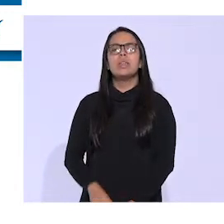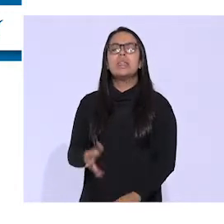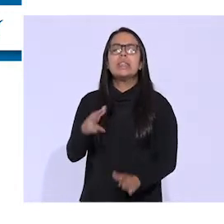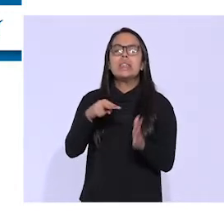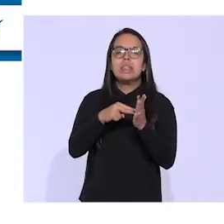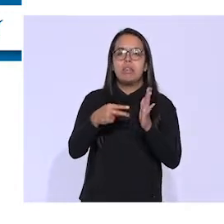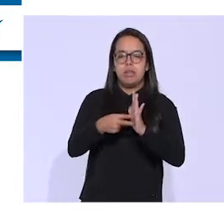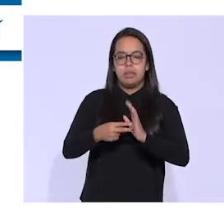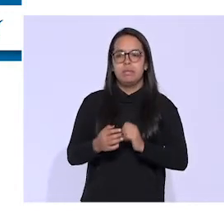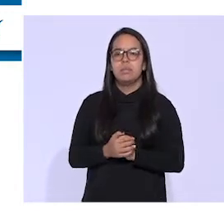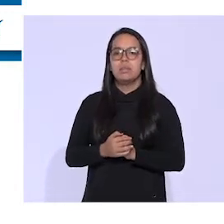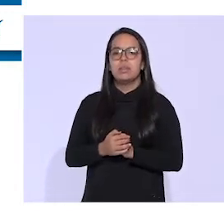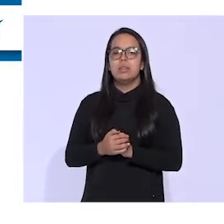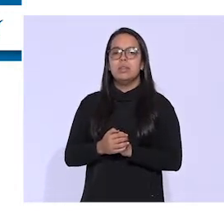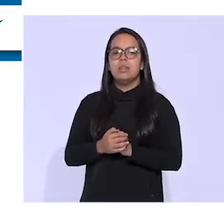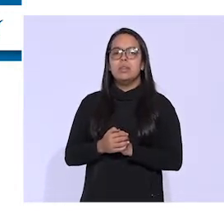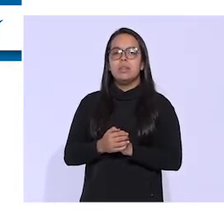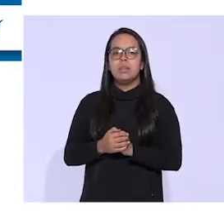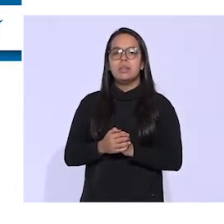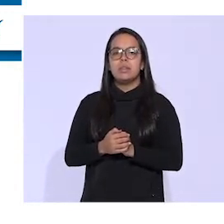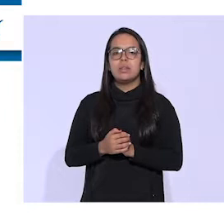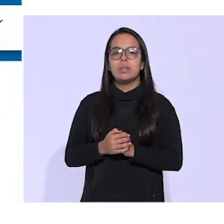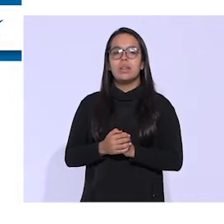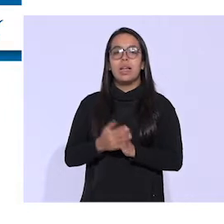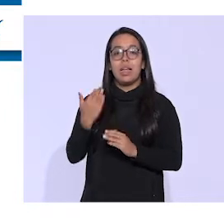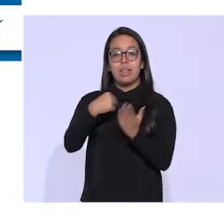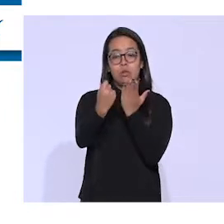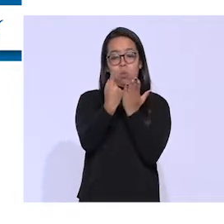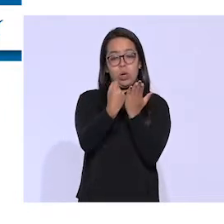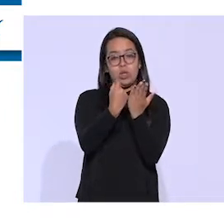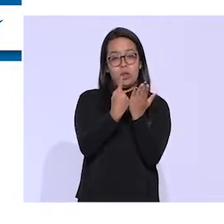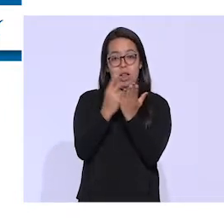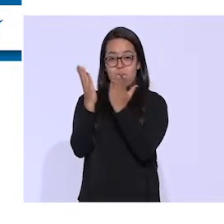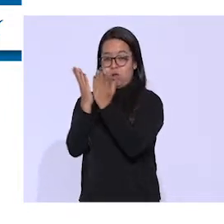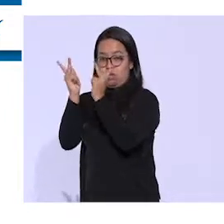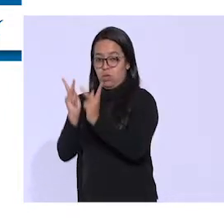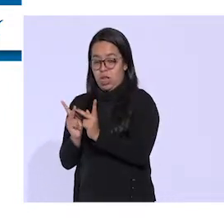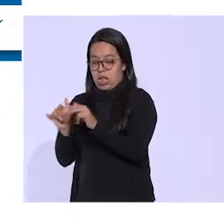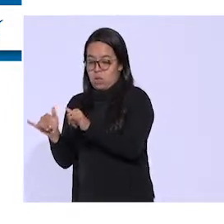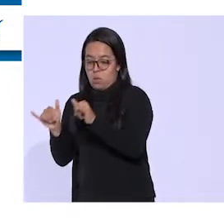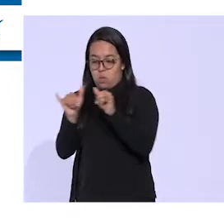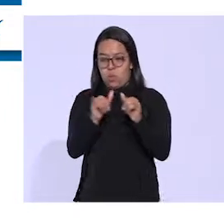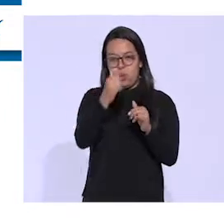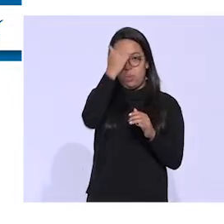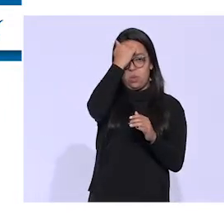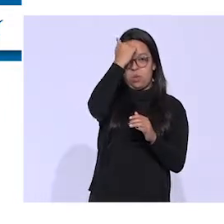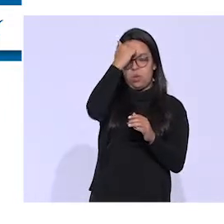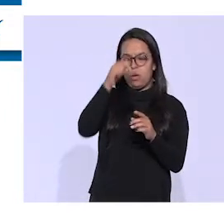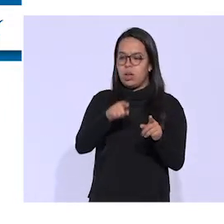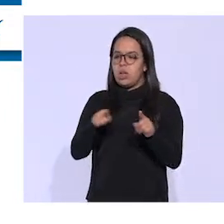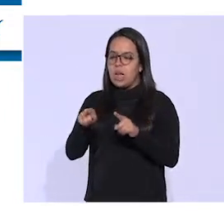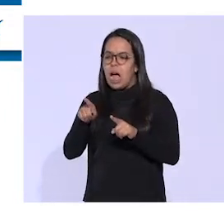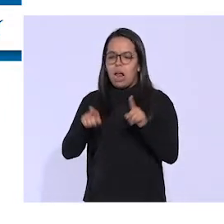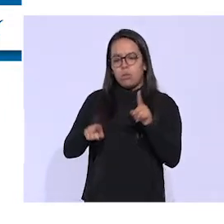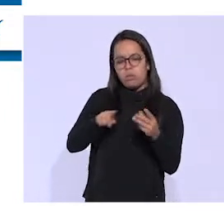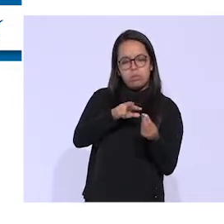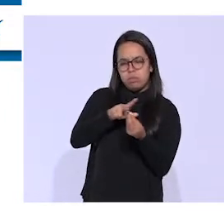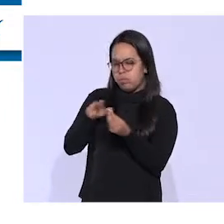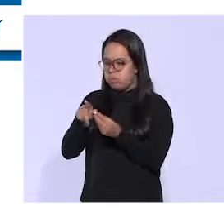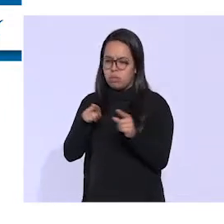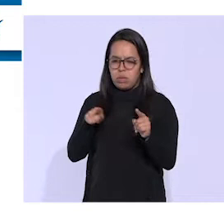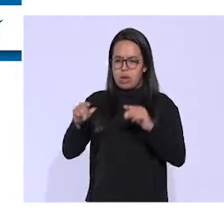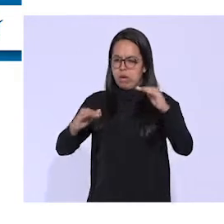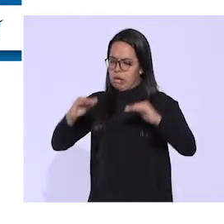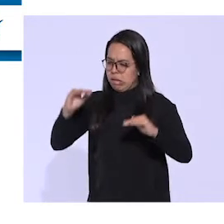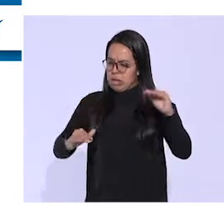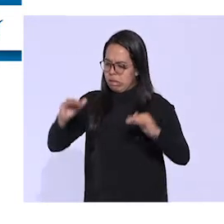Lo que quiero decir es que, no, igual que en el caso del cuestionario de alumno, sí se veían variables que eran claramente significativas en